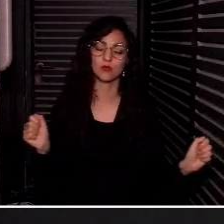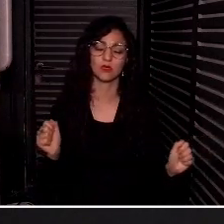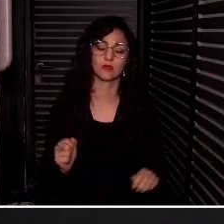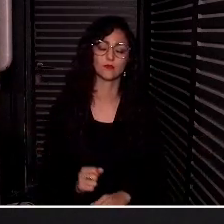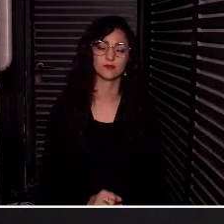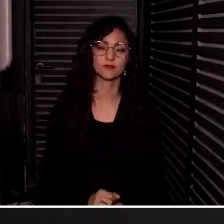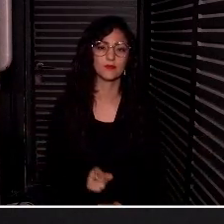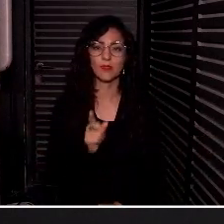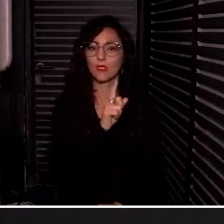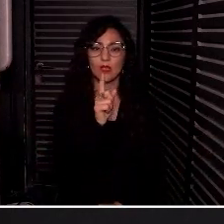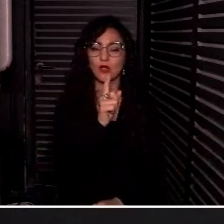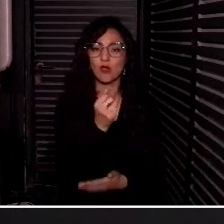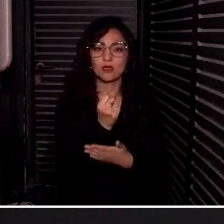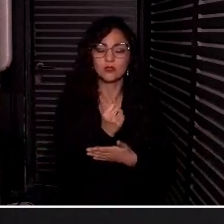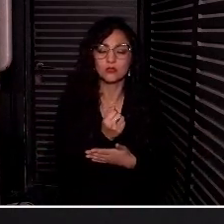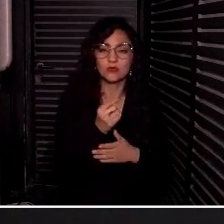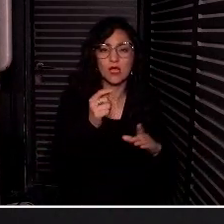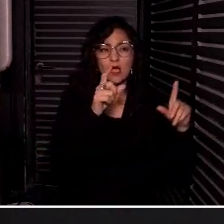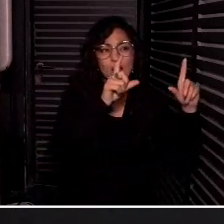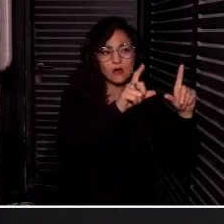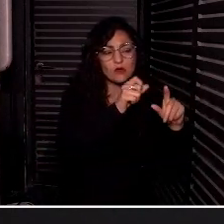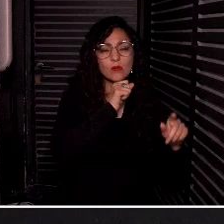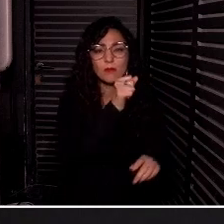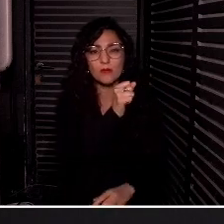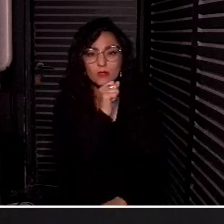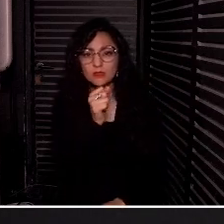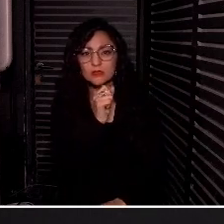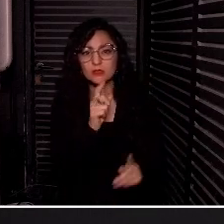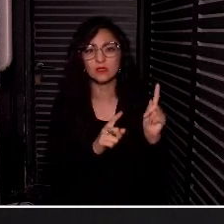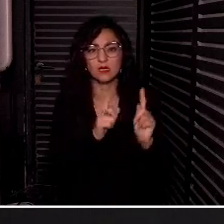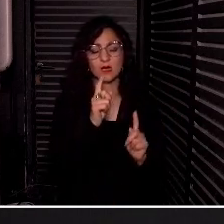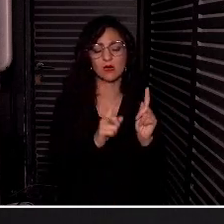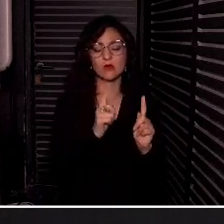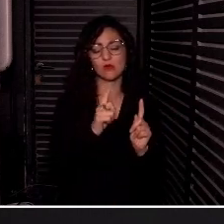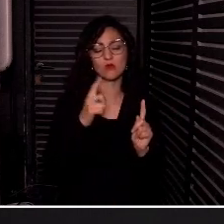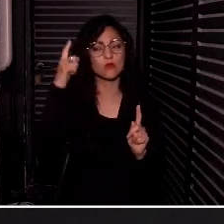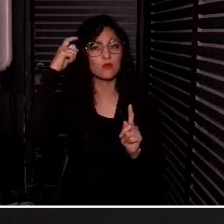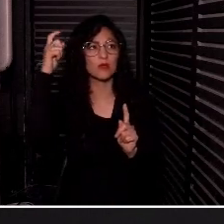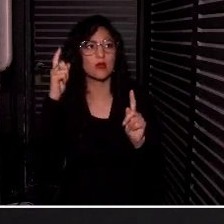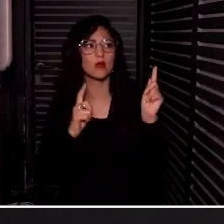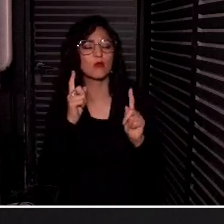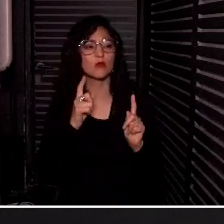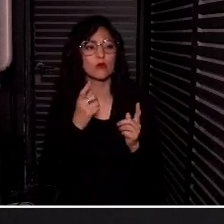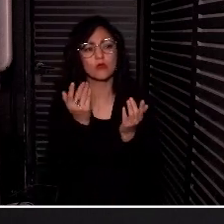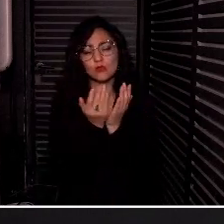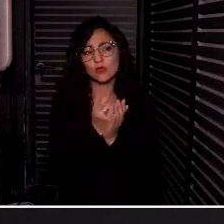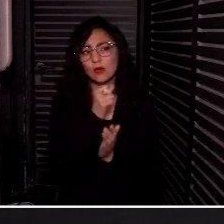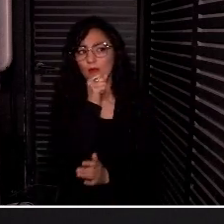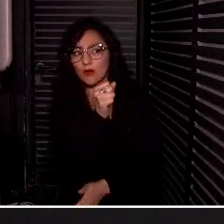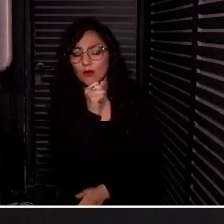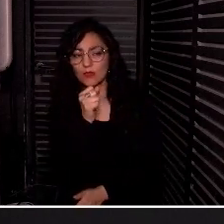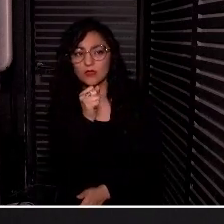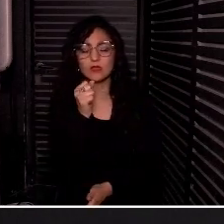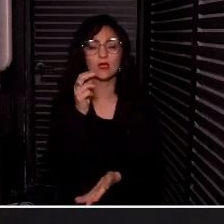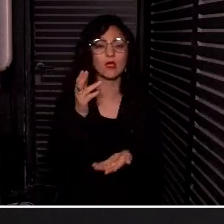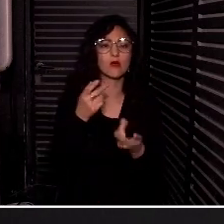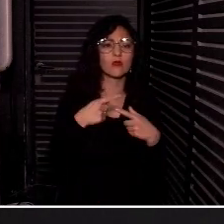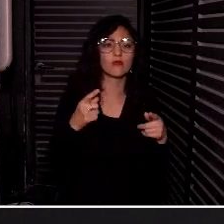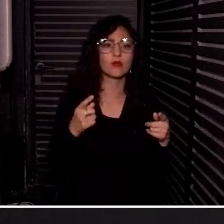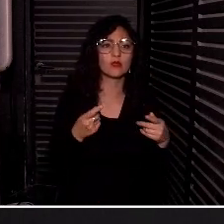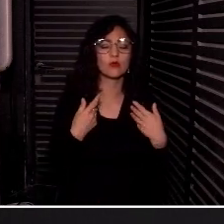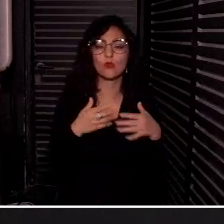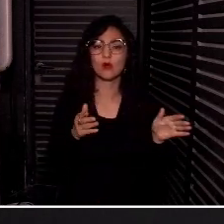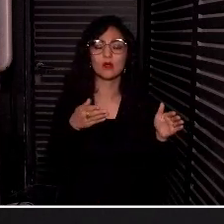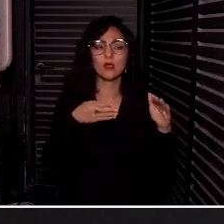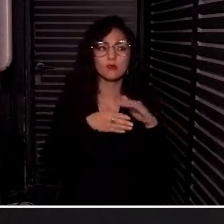tener departamentos de prensa que en el imaginario bueno que la mayoría hoy me imagino son periodistas son estudiantes de periodistas cuando entran a cualquier